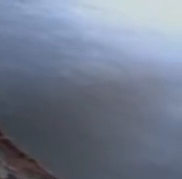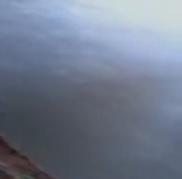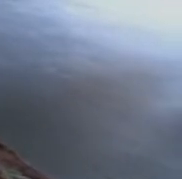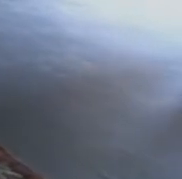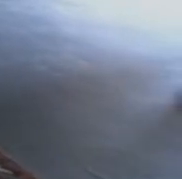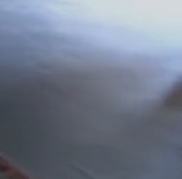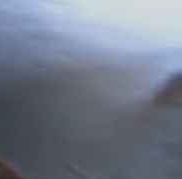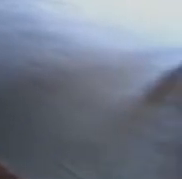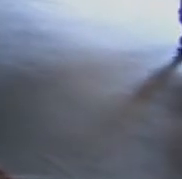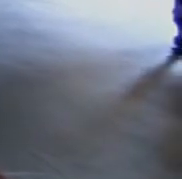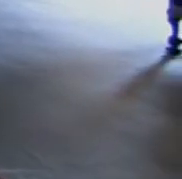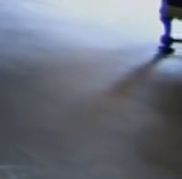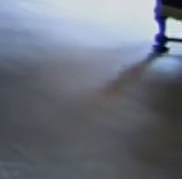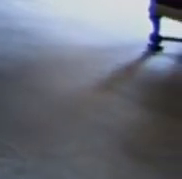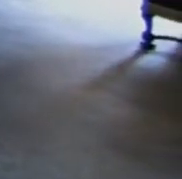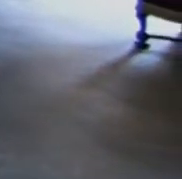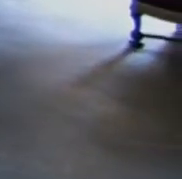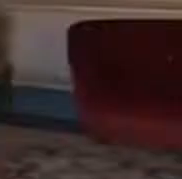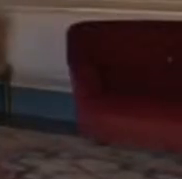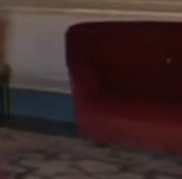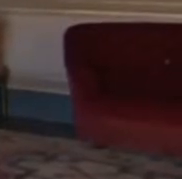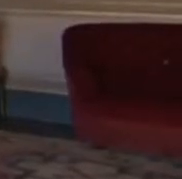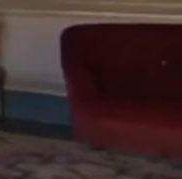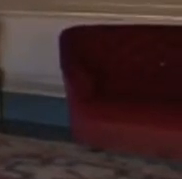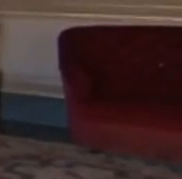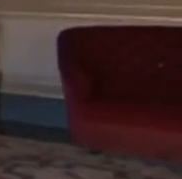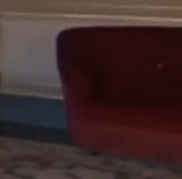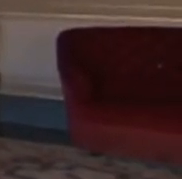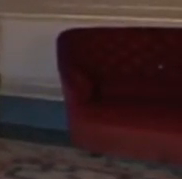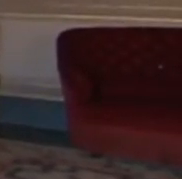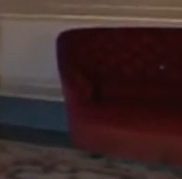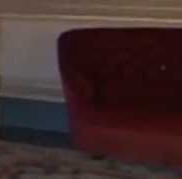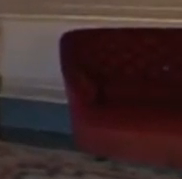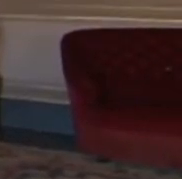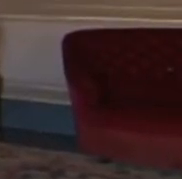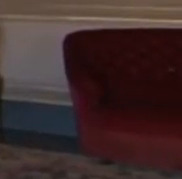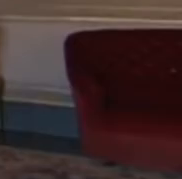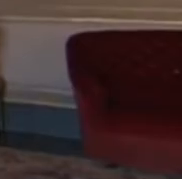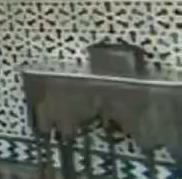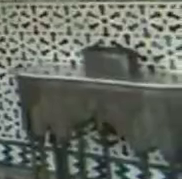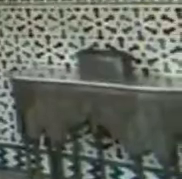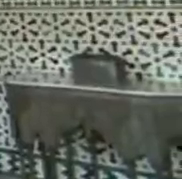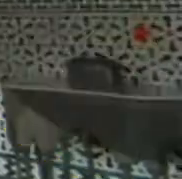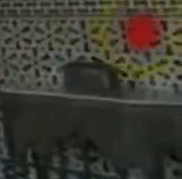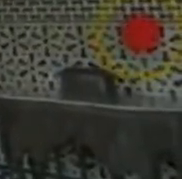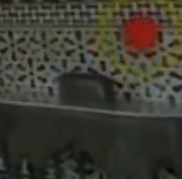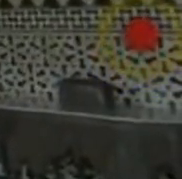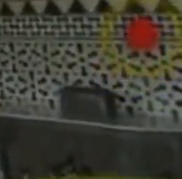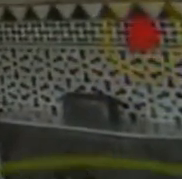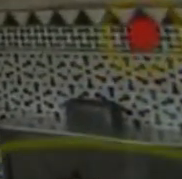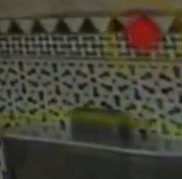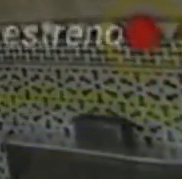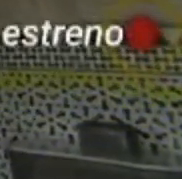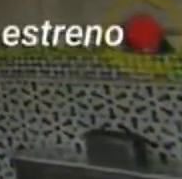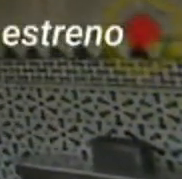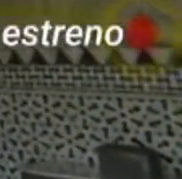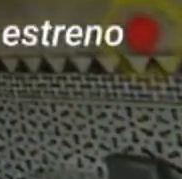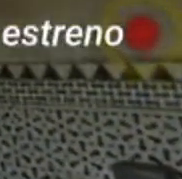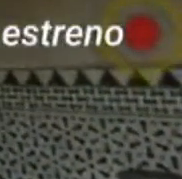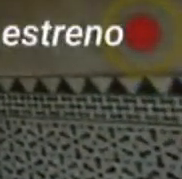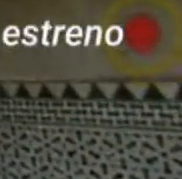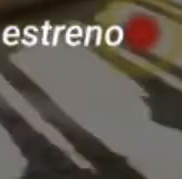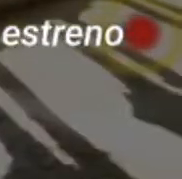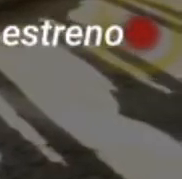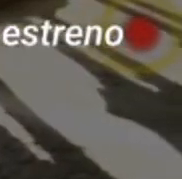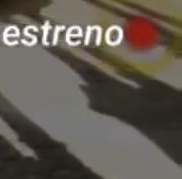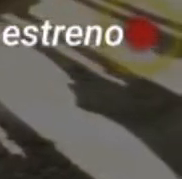los arquitectos hispanos, cuyo fundamento era la piedra. Así nació la arquitectura mudéjar. Tesoros de la